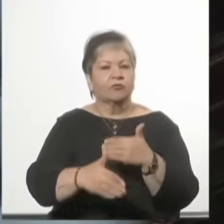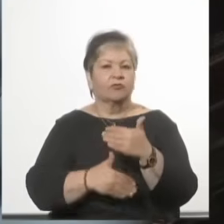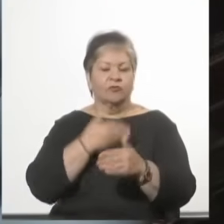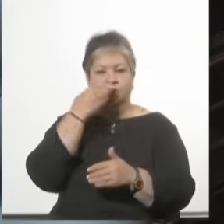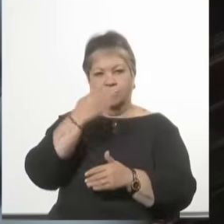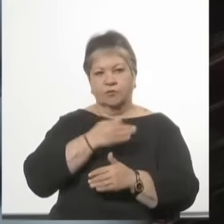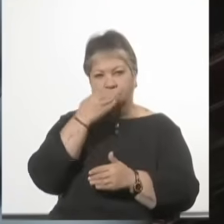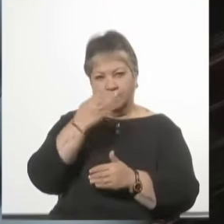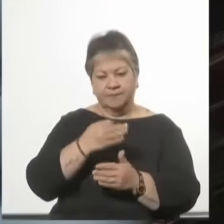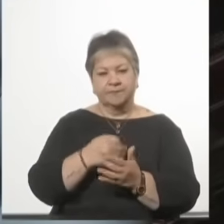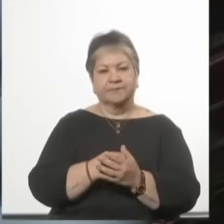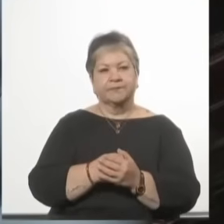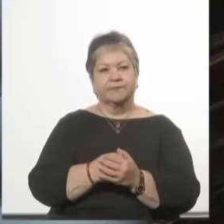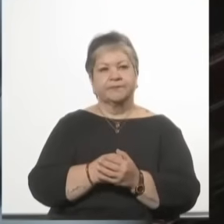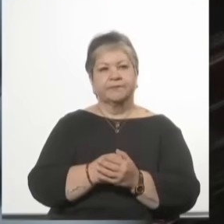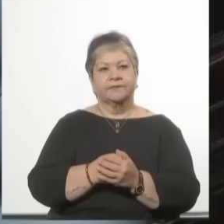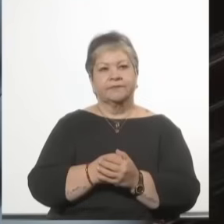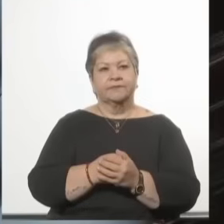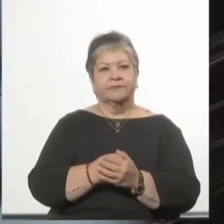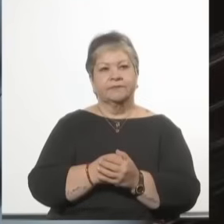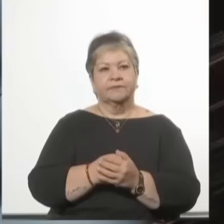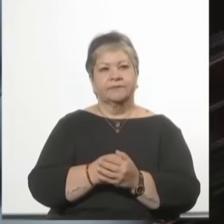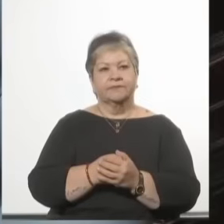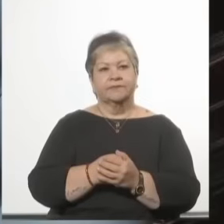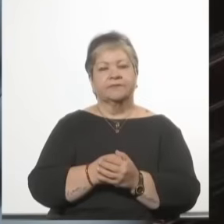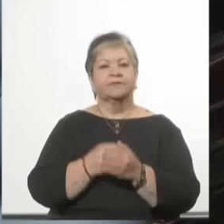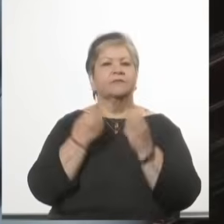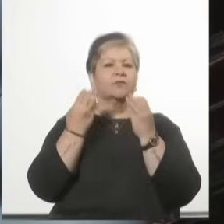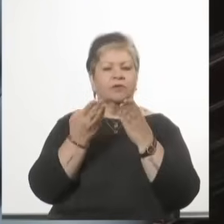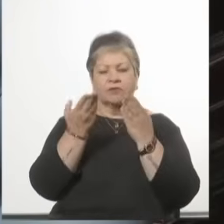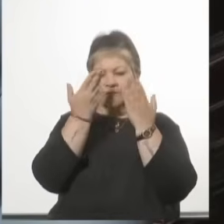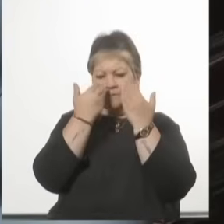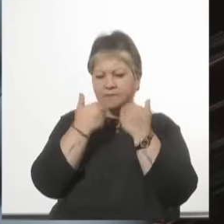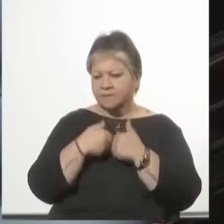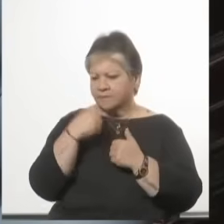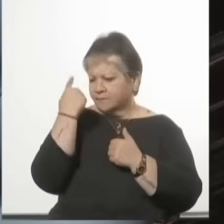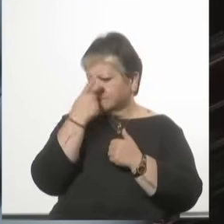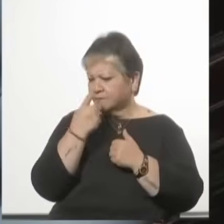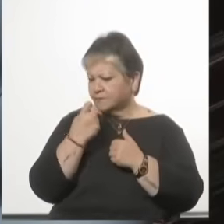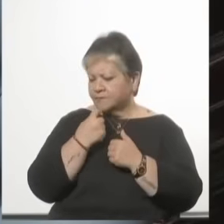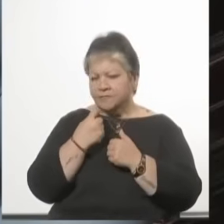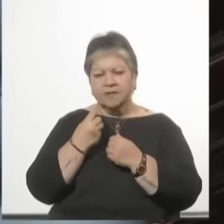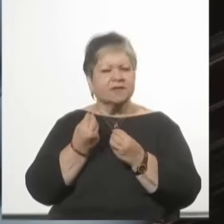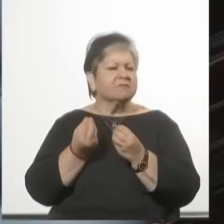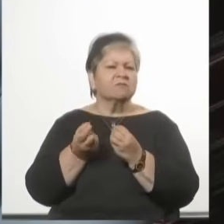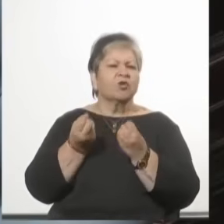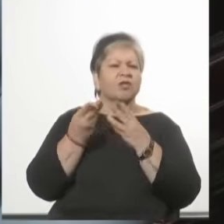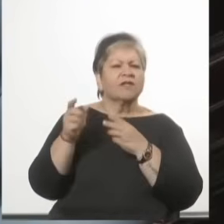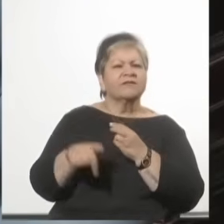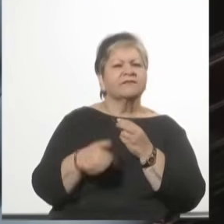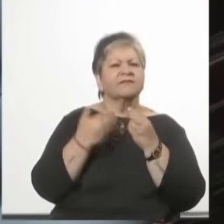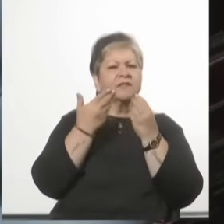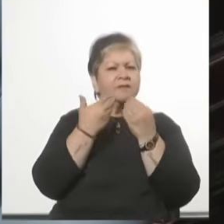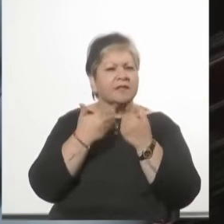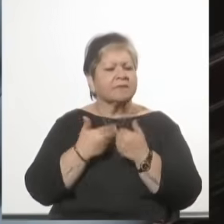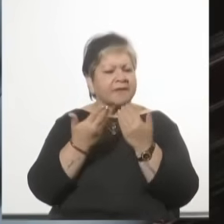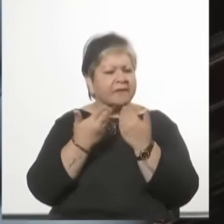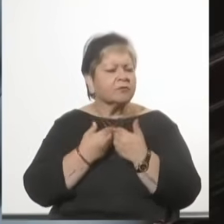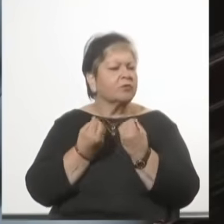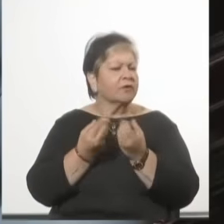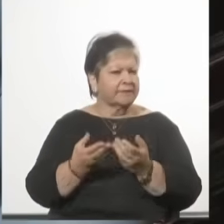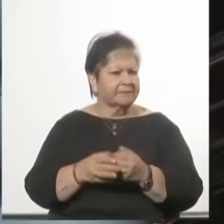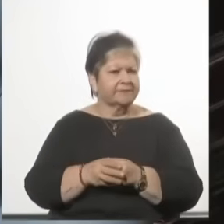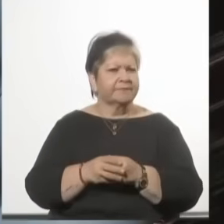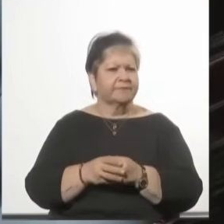exposición. Y en ese orden nos preguntamos qué es lo que provoca hoy esta interpelación.